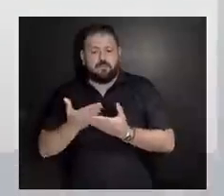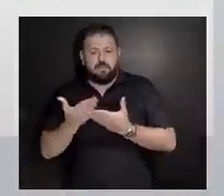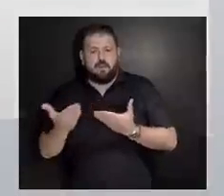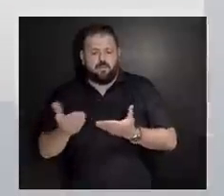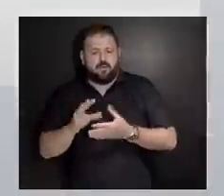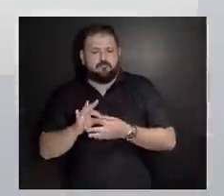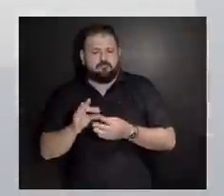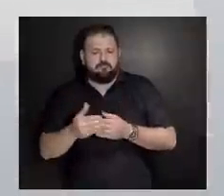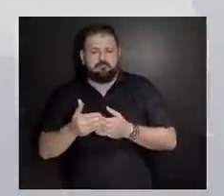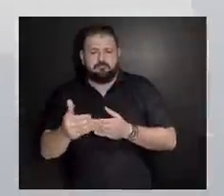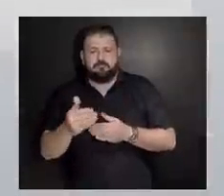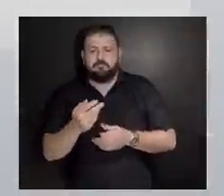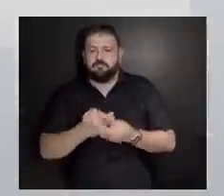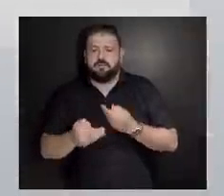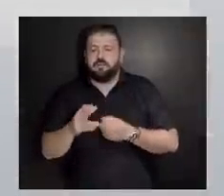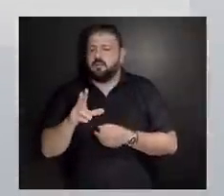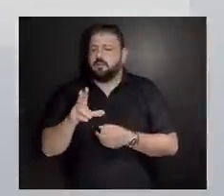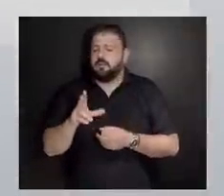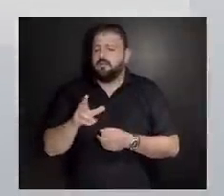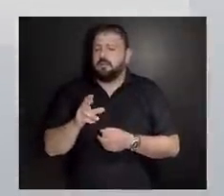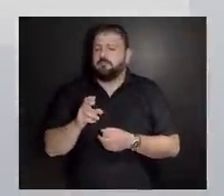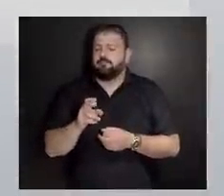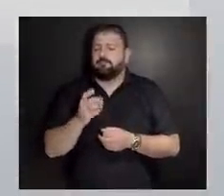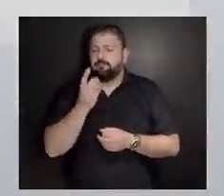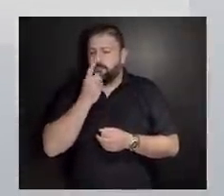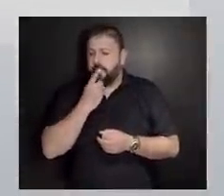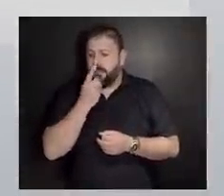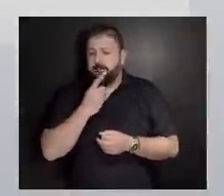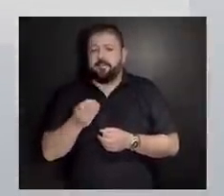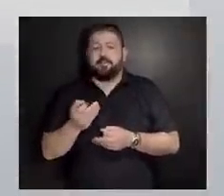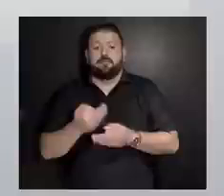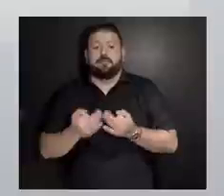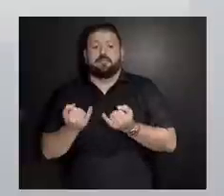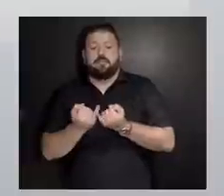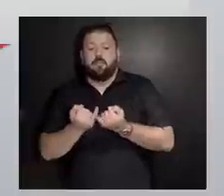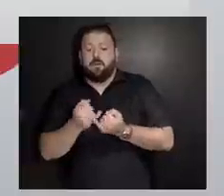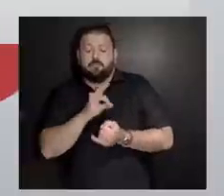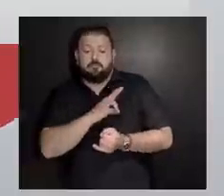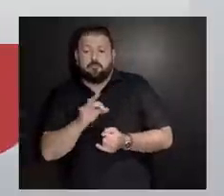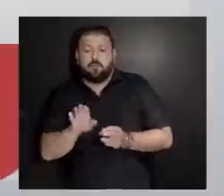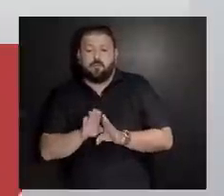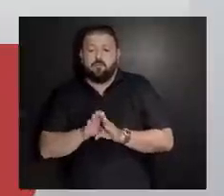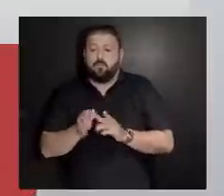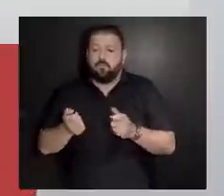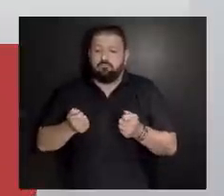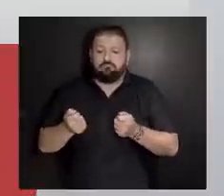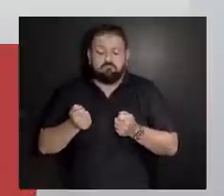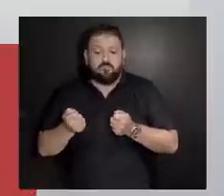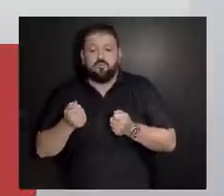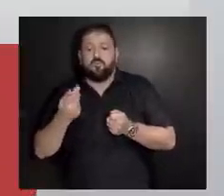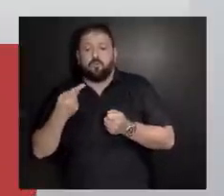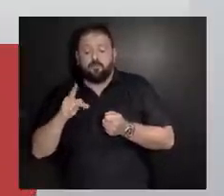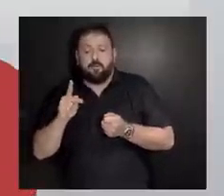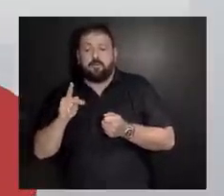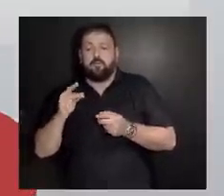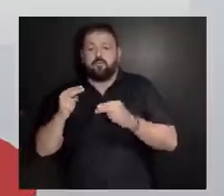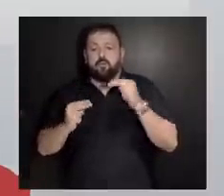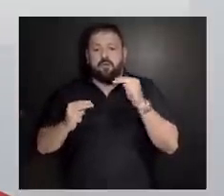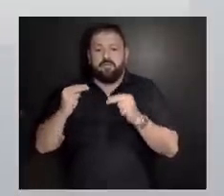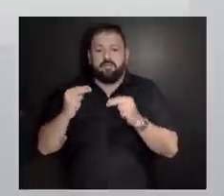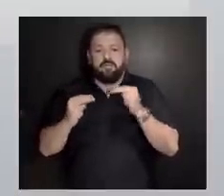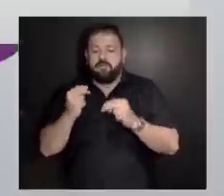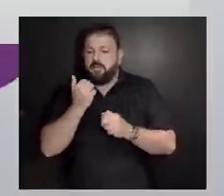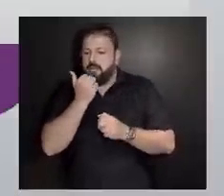explicando, pero no nada más trae ese descontrol que a lo mejor nosotros conocemos con los niveles de